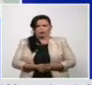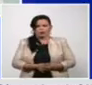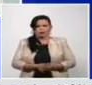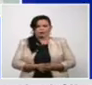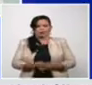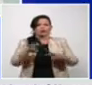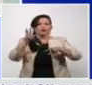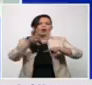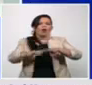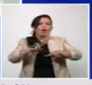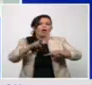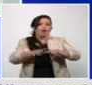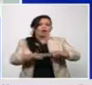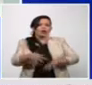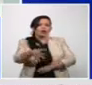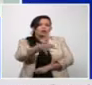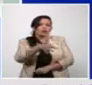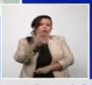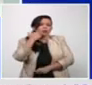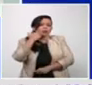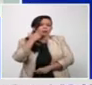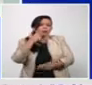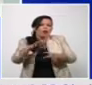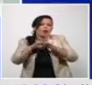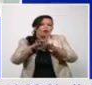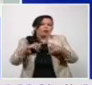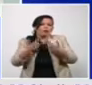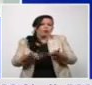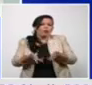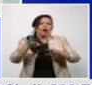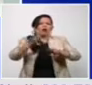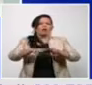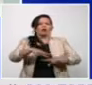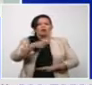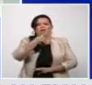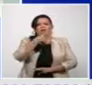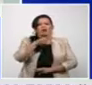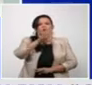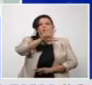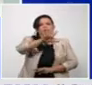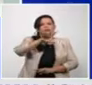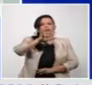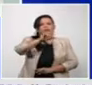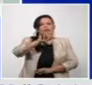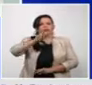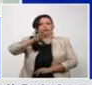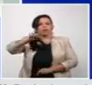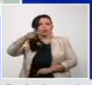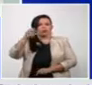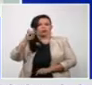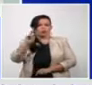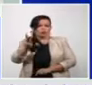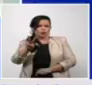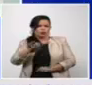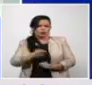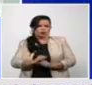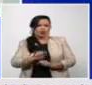elevada tasa de Cuba, Habana Vieja 562,2, Centro Habana